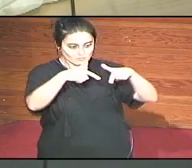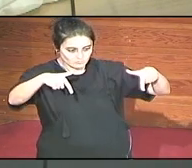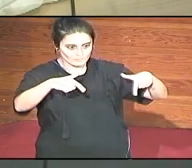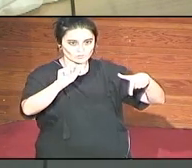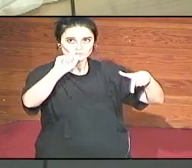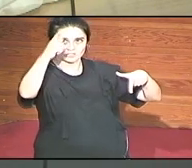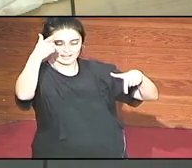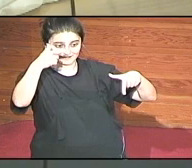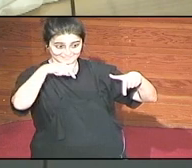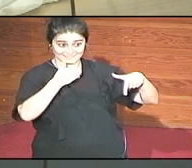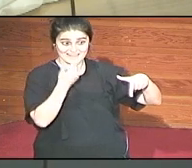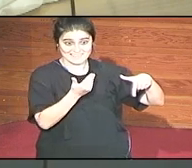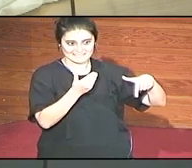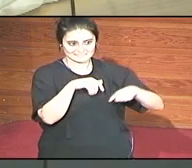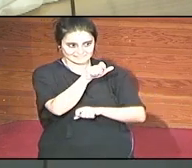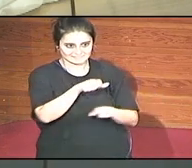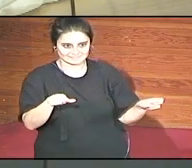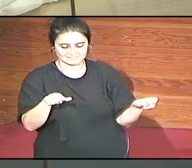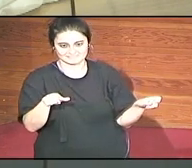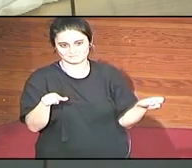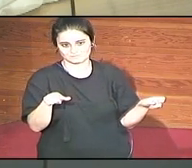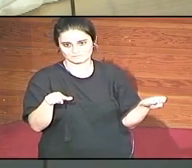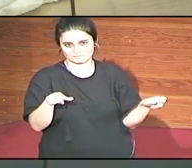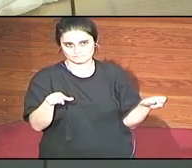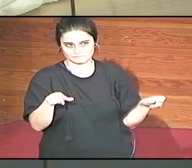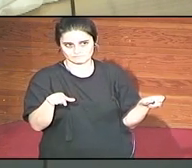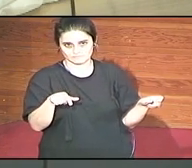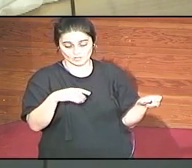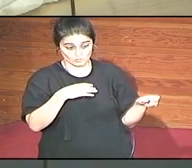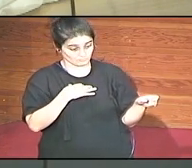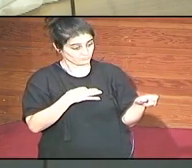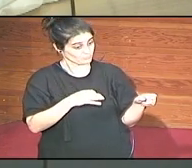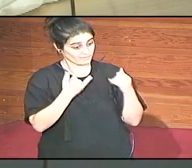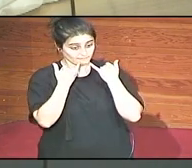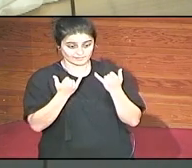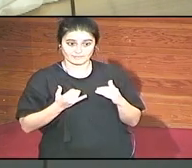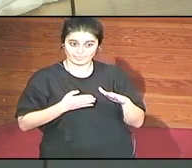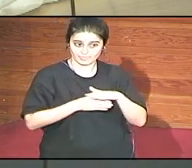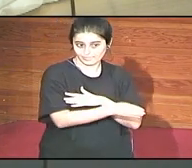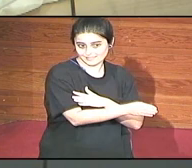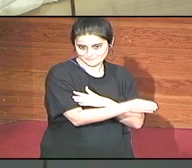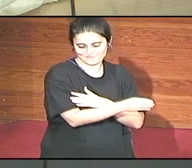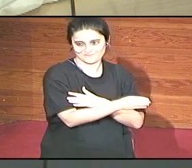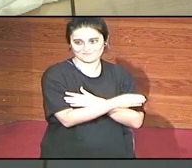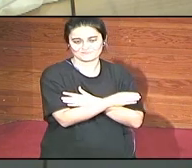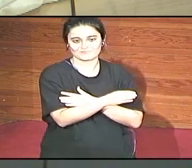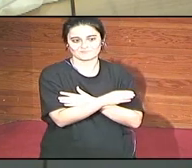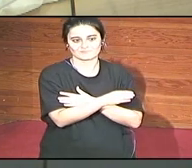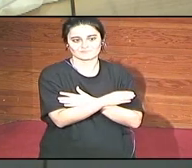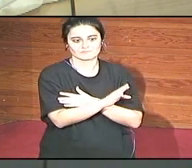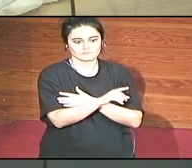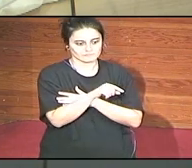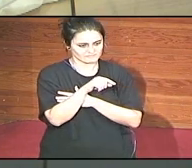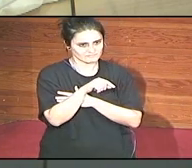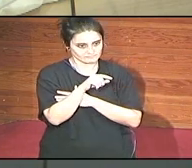crear mont a que la gente tenga acceso a la electricidad también ha habido diferentes proyectos